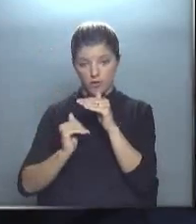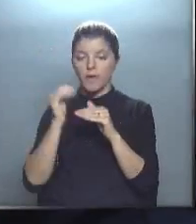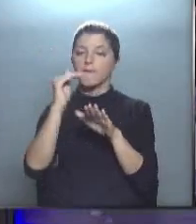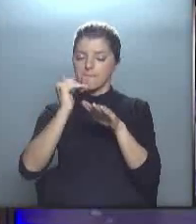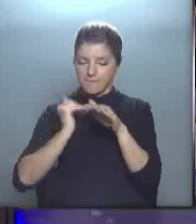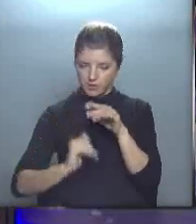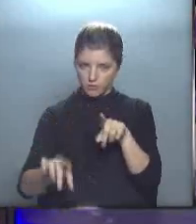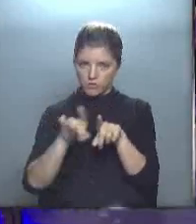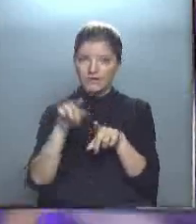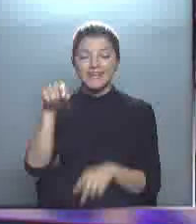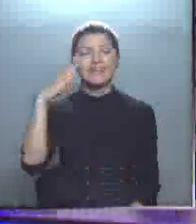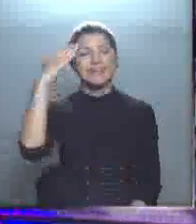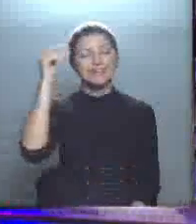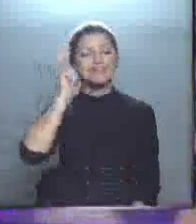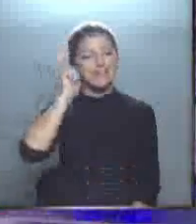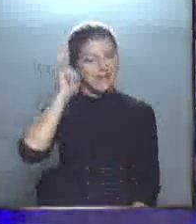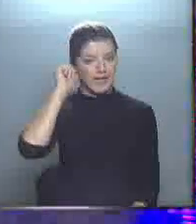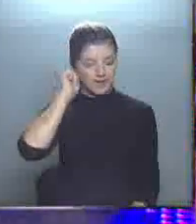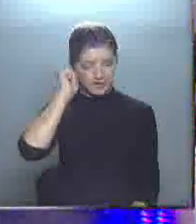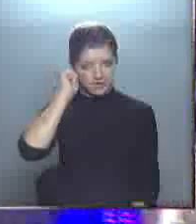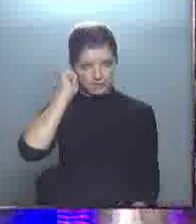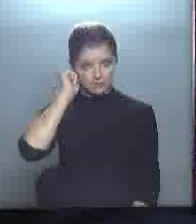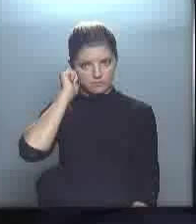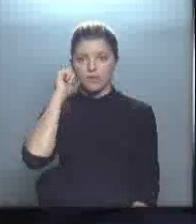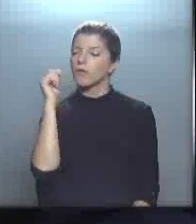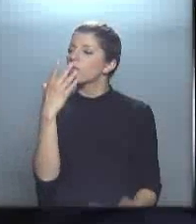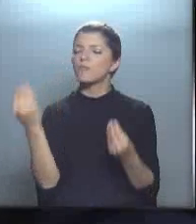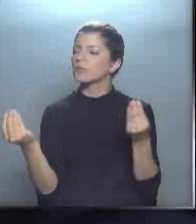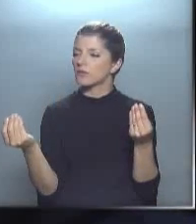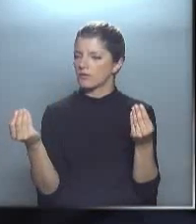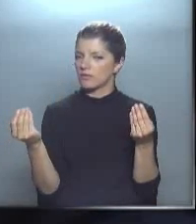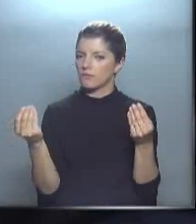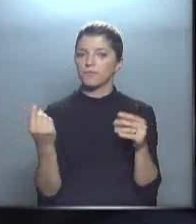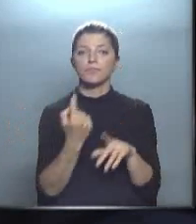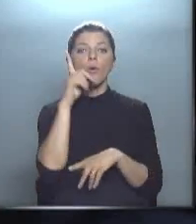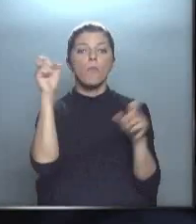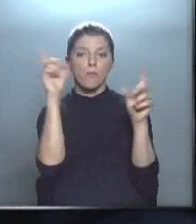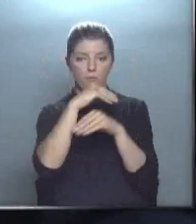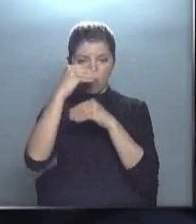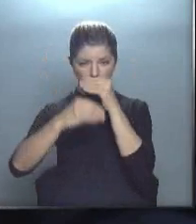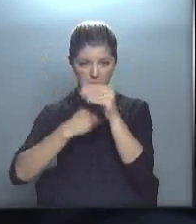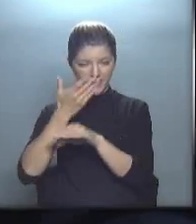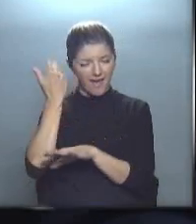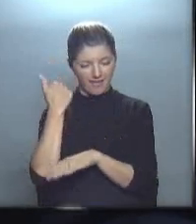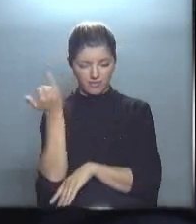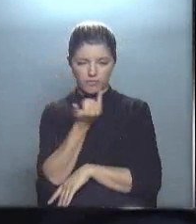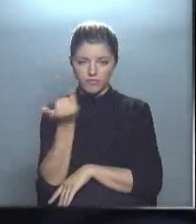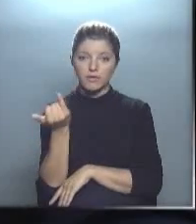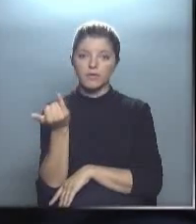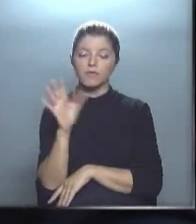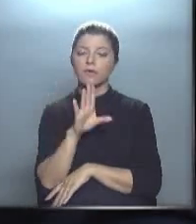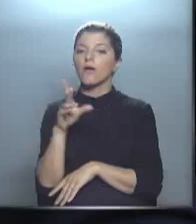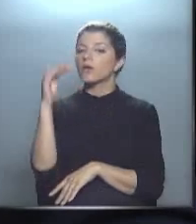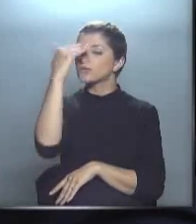¿Qué edad tiene su hermano? 15 años tiene. 15 años. ¿Y por qué razón? Por un problema familiar que teníamos, pero... ¿Y en qué lo